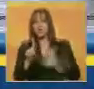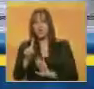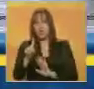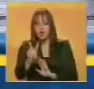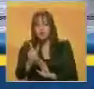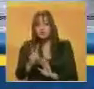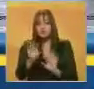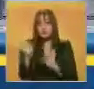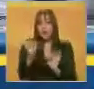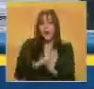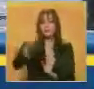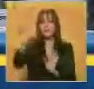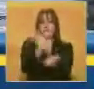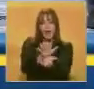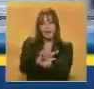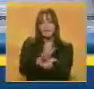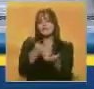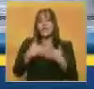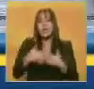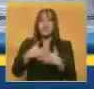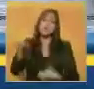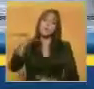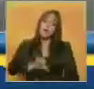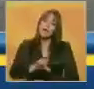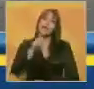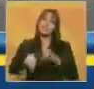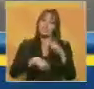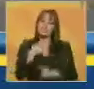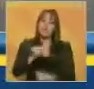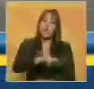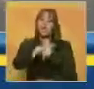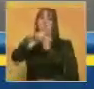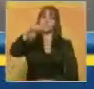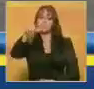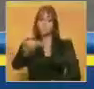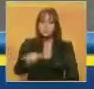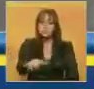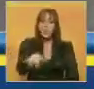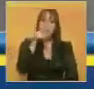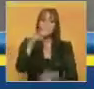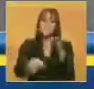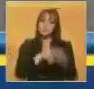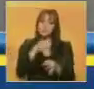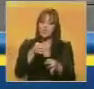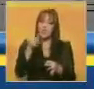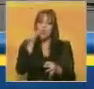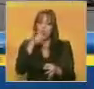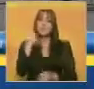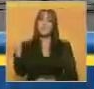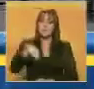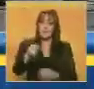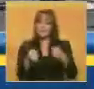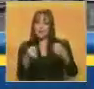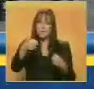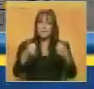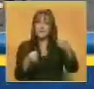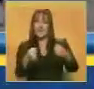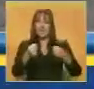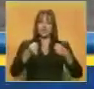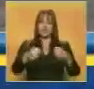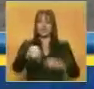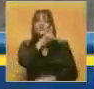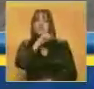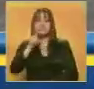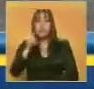presentó una falla de motor en el momento de su despegue y se precipitó a tierra. Dos Santos indicó que el piloto falleció en el siniestro y fue